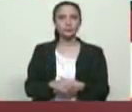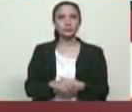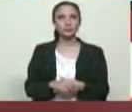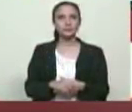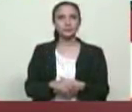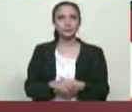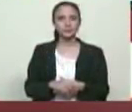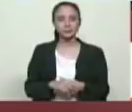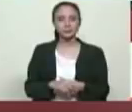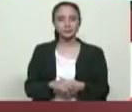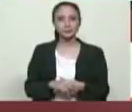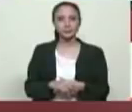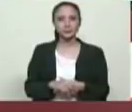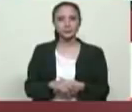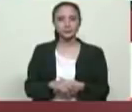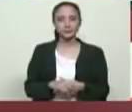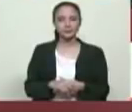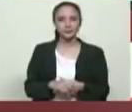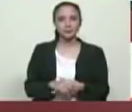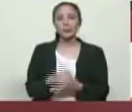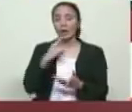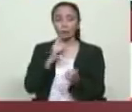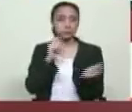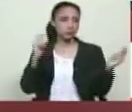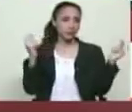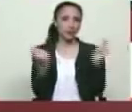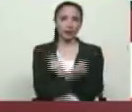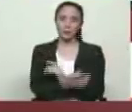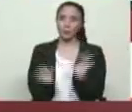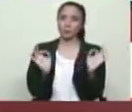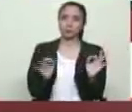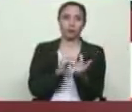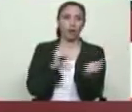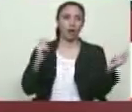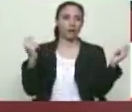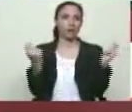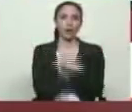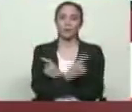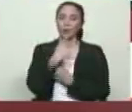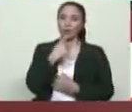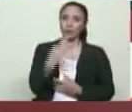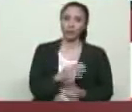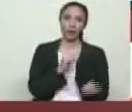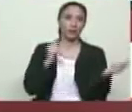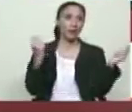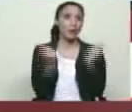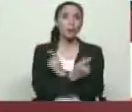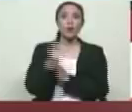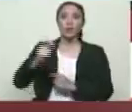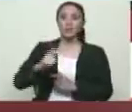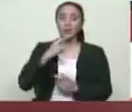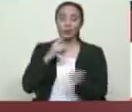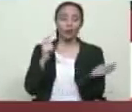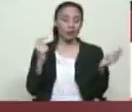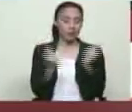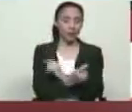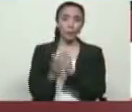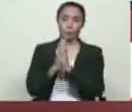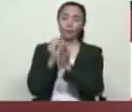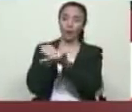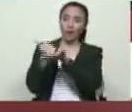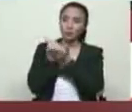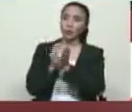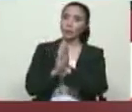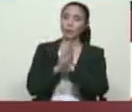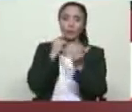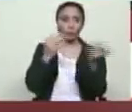y cambiando todo lo que tengamos que cambiar. Yo quiero que cambiemos todo lo que sea necesario, compañero. Pido ayuda de ustedes,